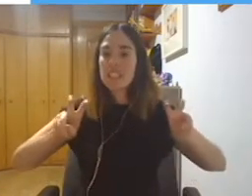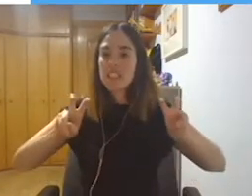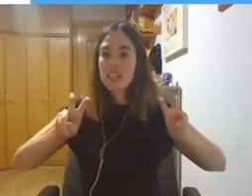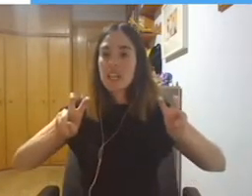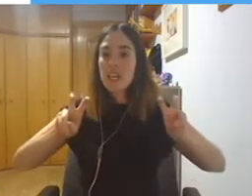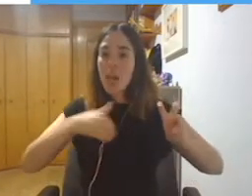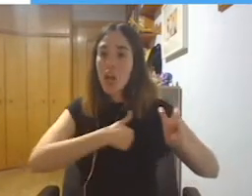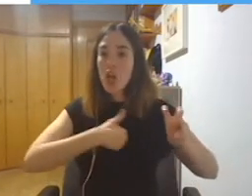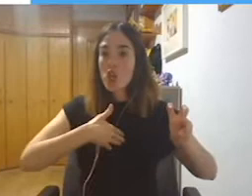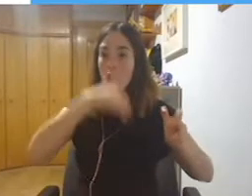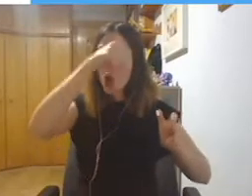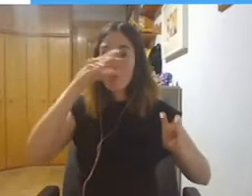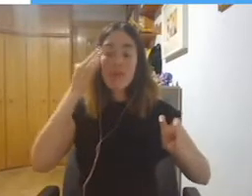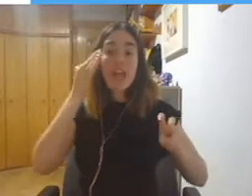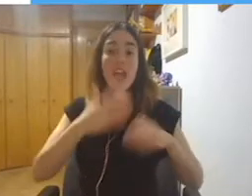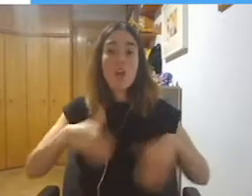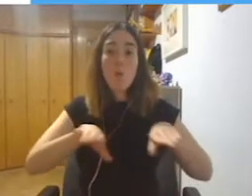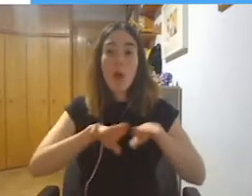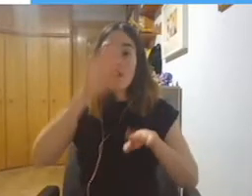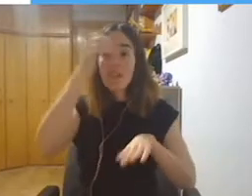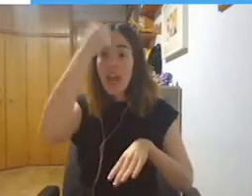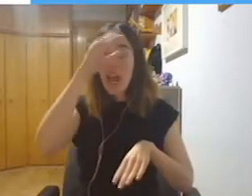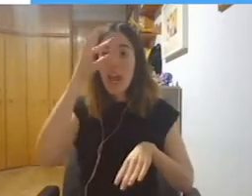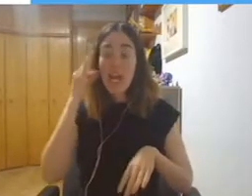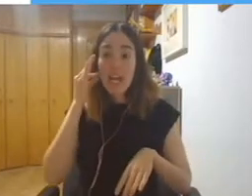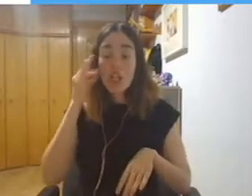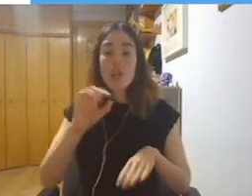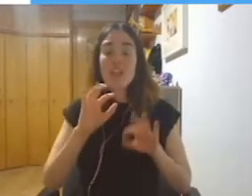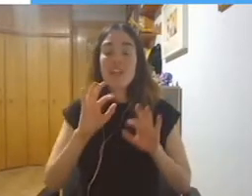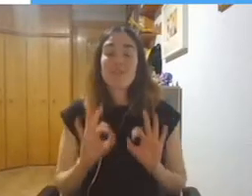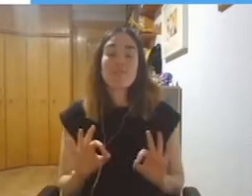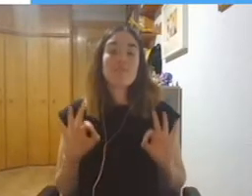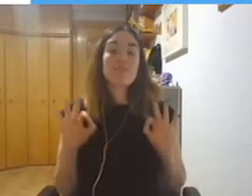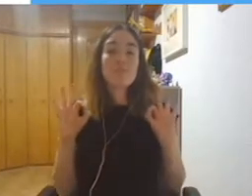sobre el rol de las mujeres, sobre la igualdad de género, y concretamente